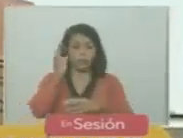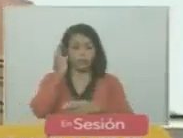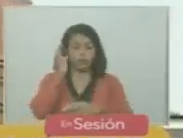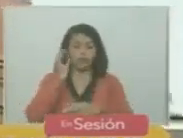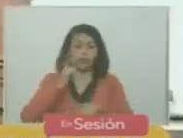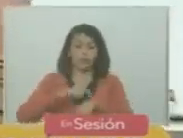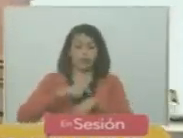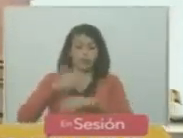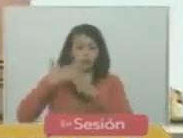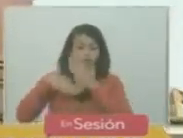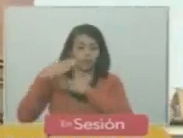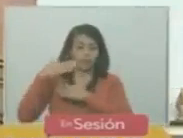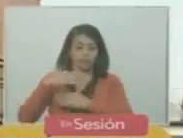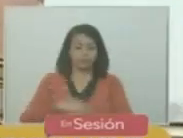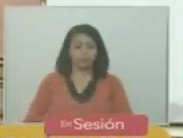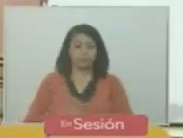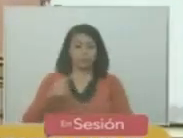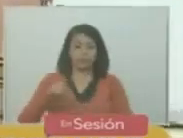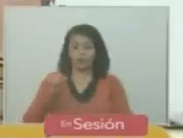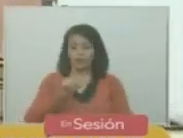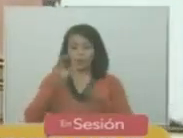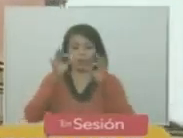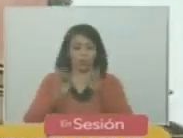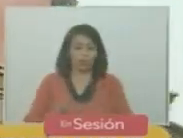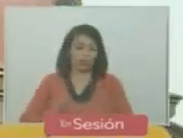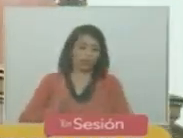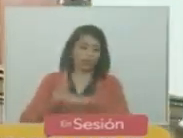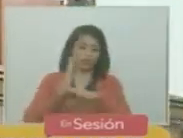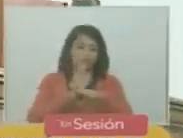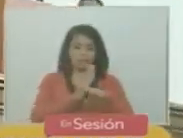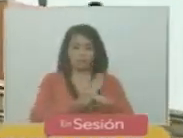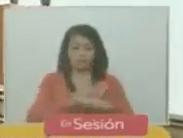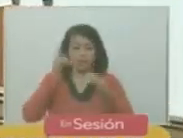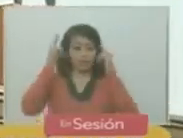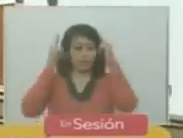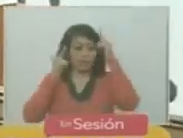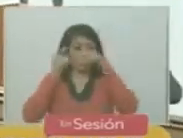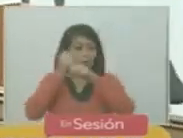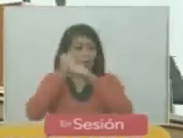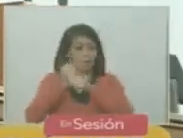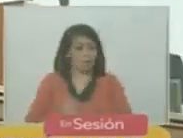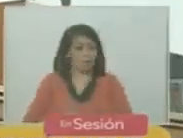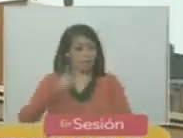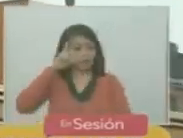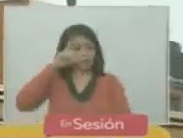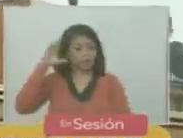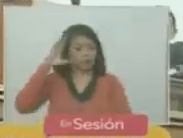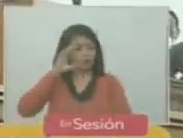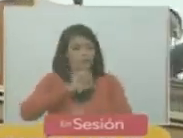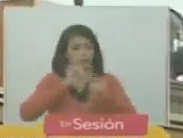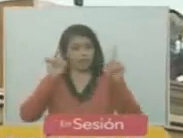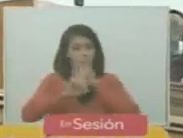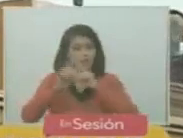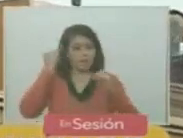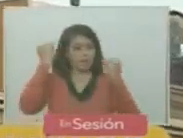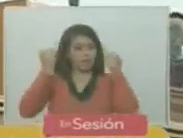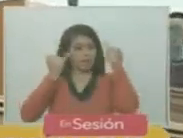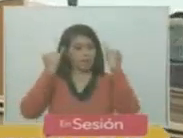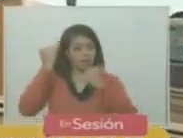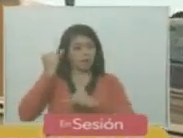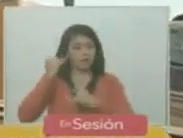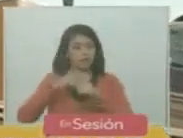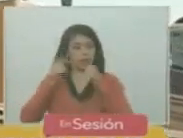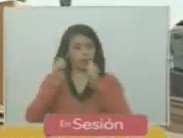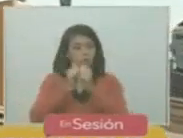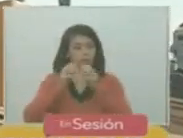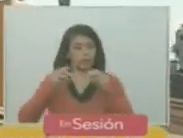ese momento, que era injusta, limitada. Chávez aspiraba en su sueño cambiar las ideas del